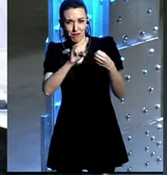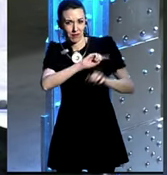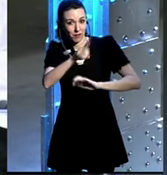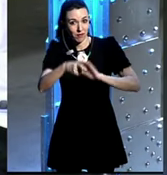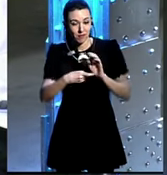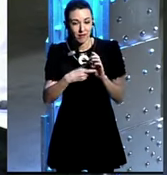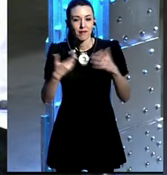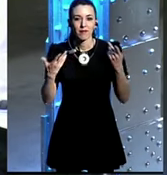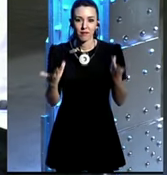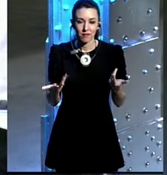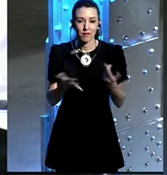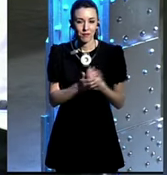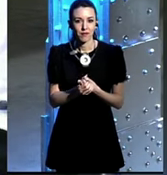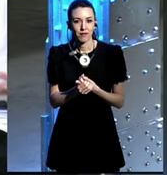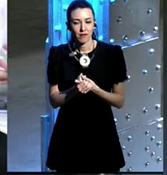totalmente.